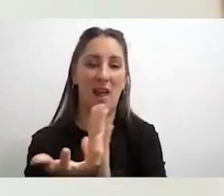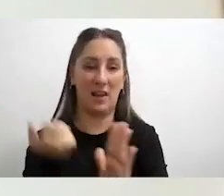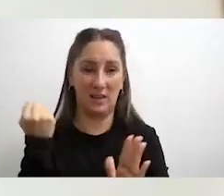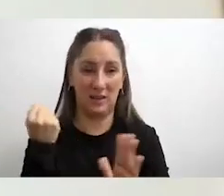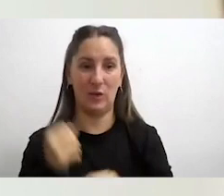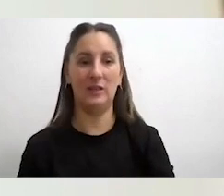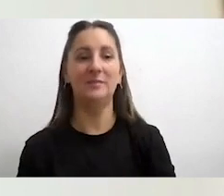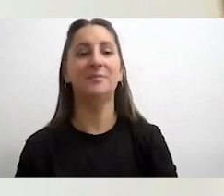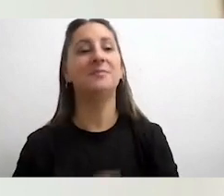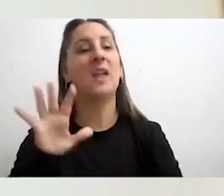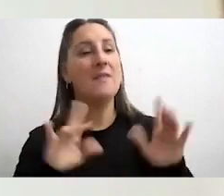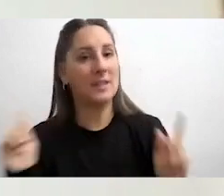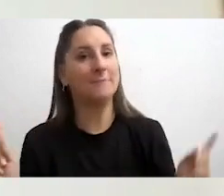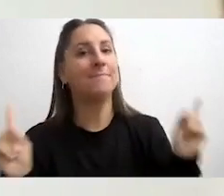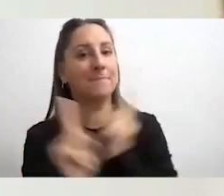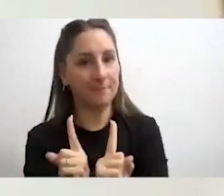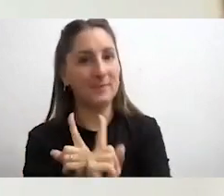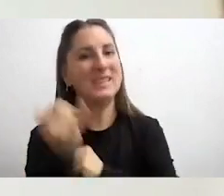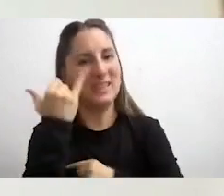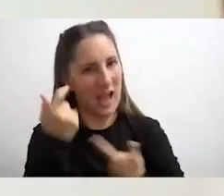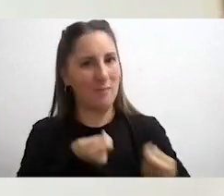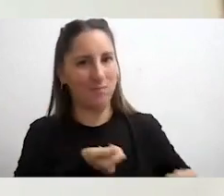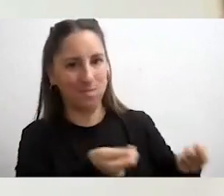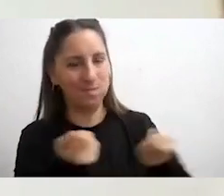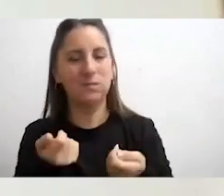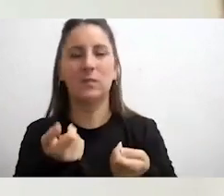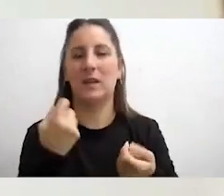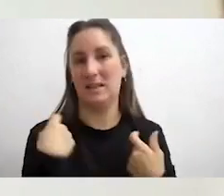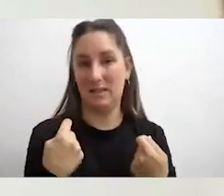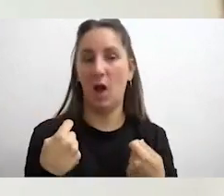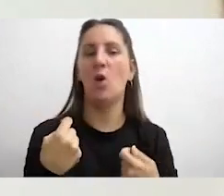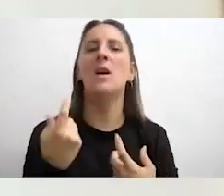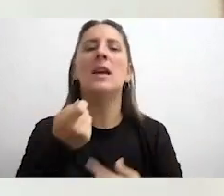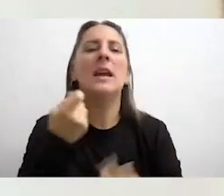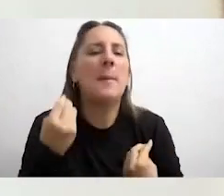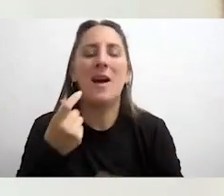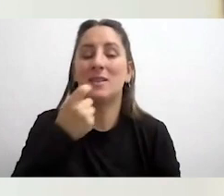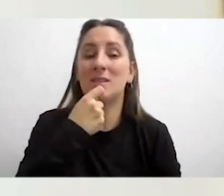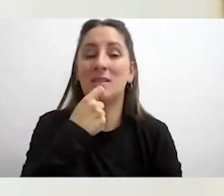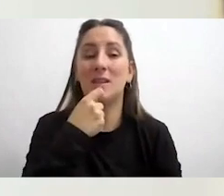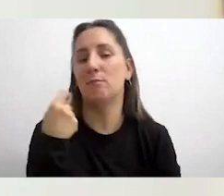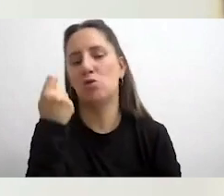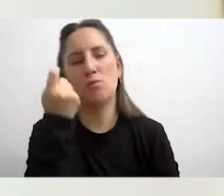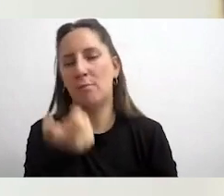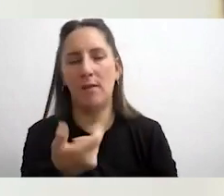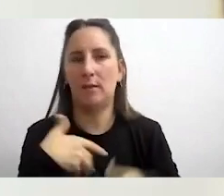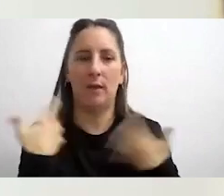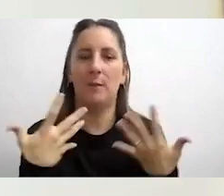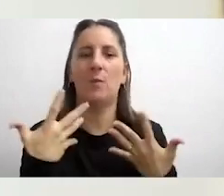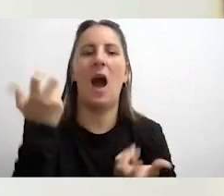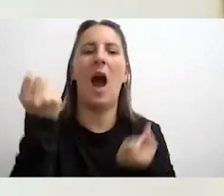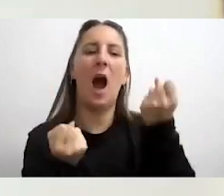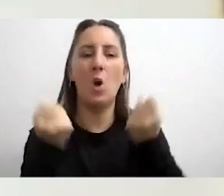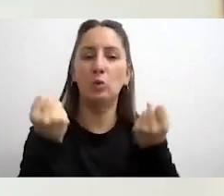Supletoriamente a veces se utiliza el consumido, lo que pasa que ¿qué sucede? ¿Qué sucede si compraron un auto, no